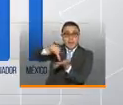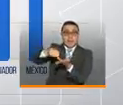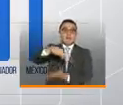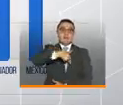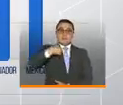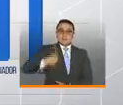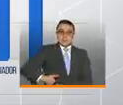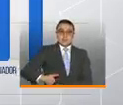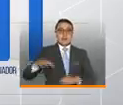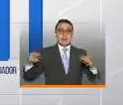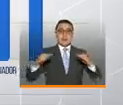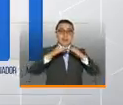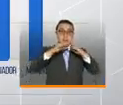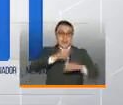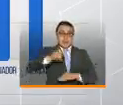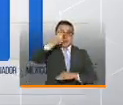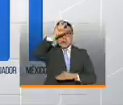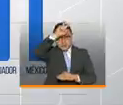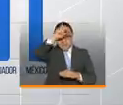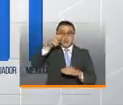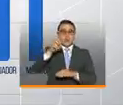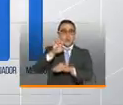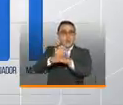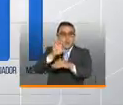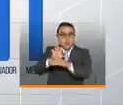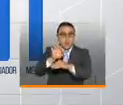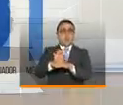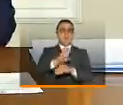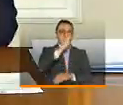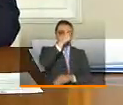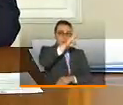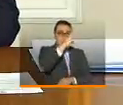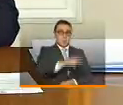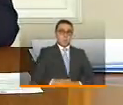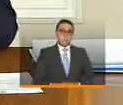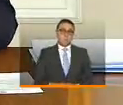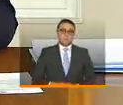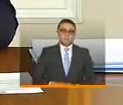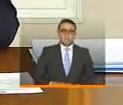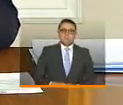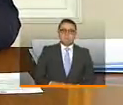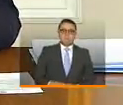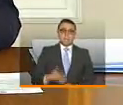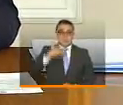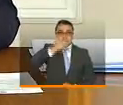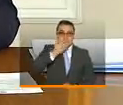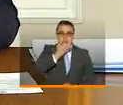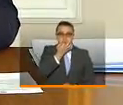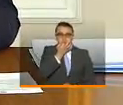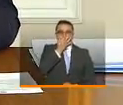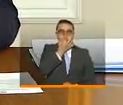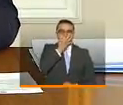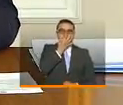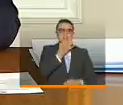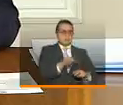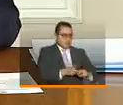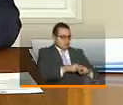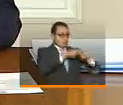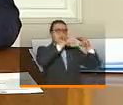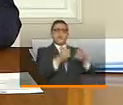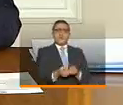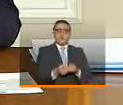China, Egipto, Ecuador y México. También frente al aumento de pruebas, cómo van aumentando las pruebas en nuestro